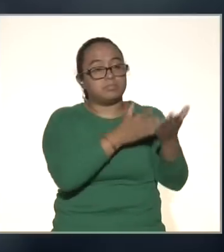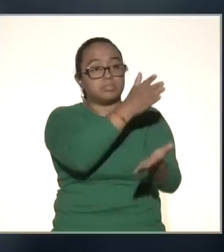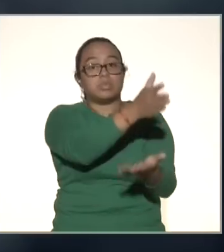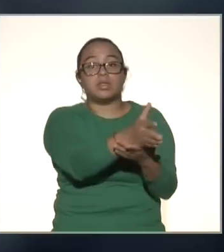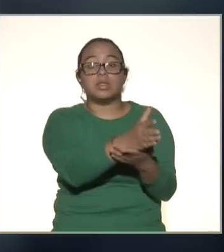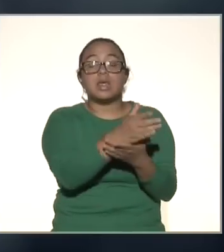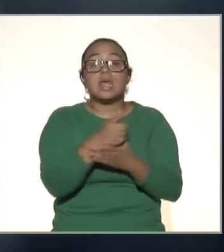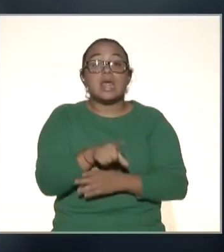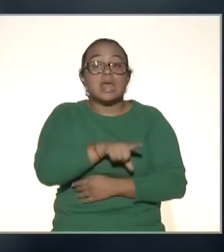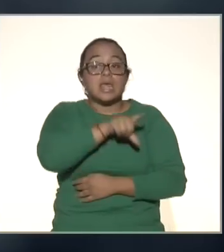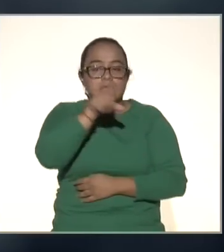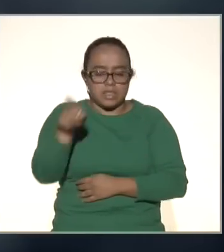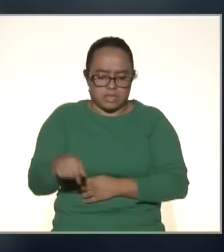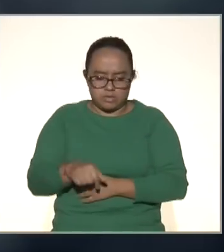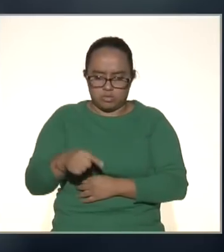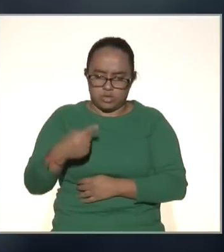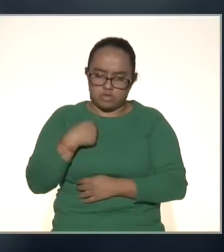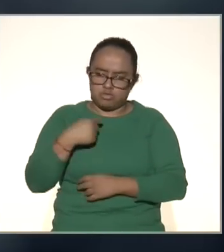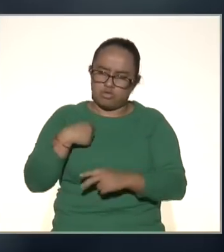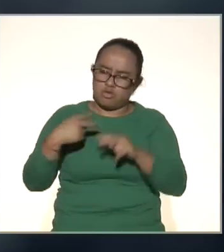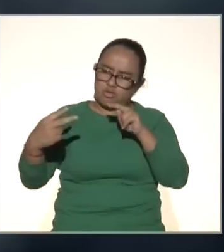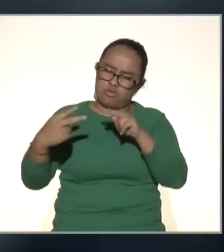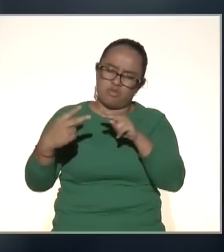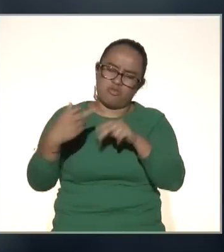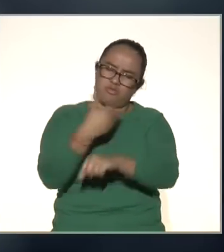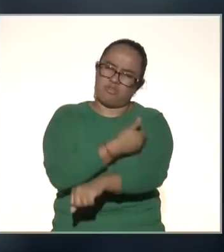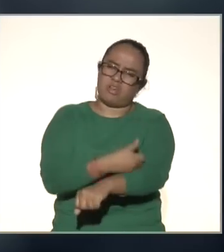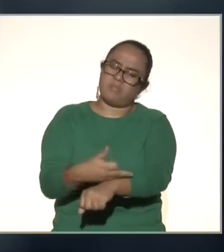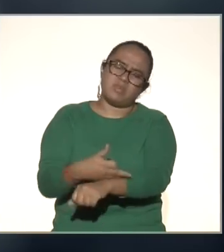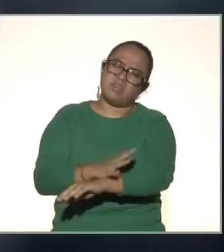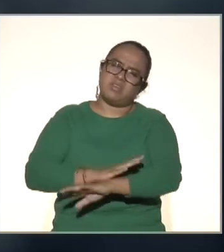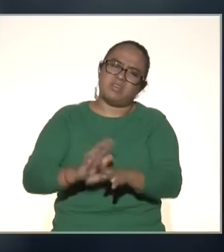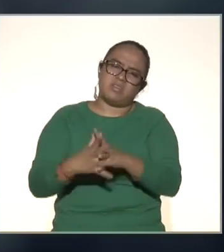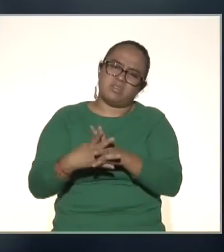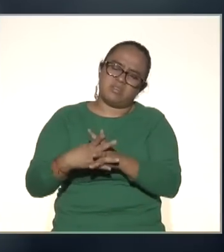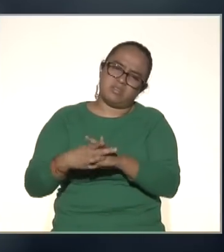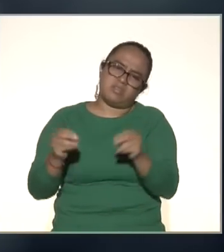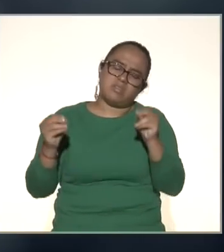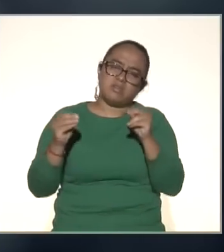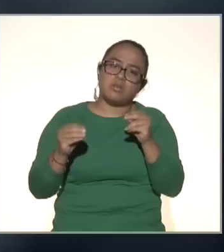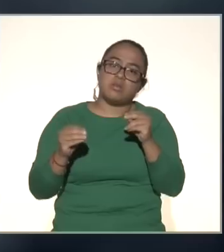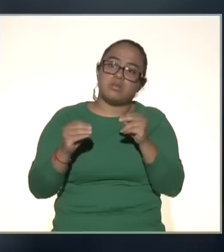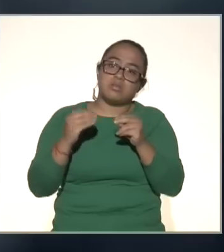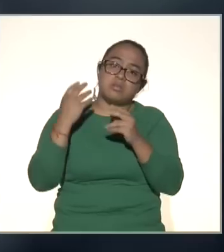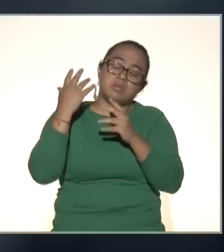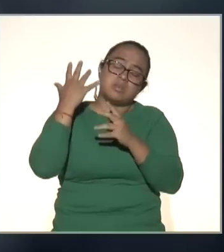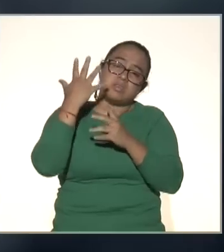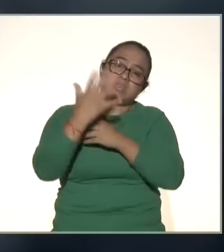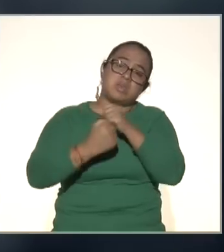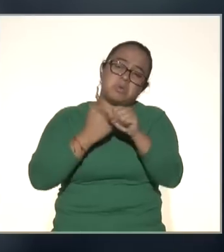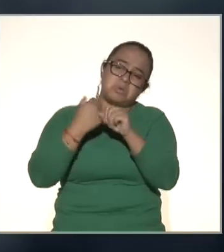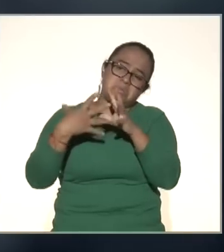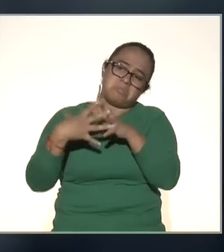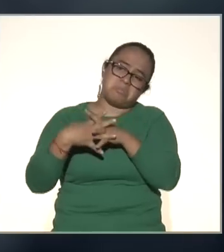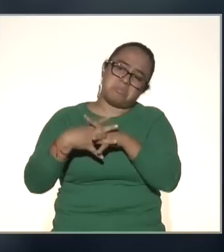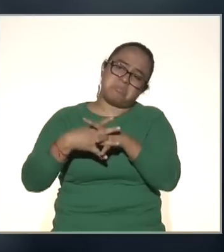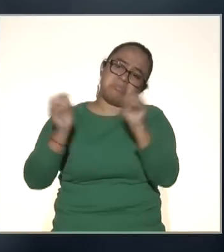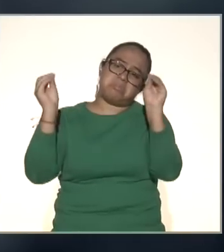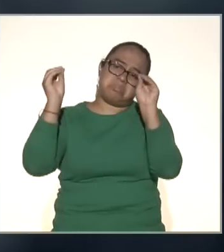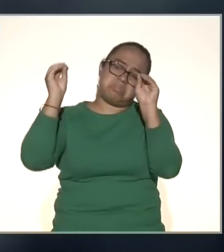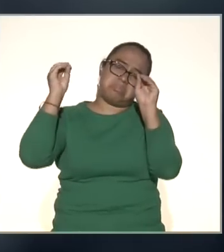allí yo dejé de ver a mi familia por más de 5 años